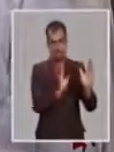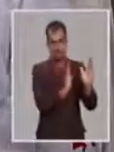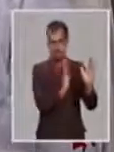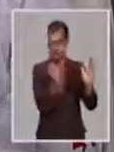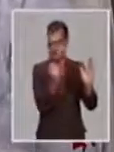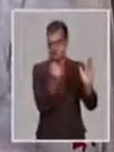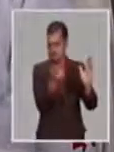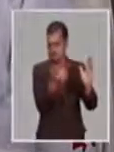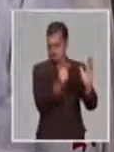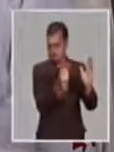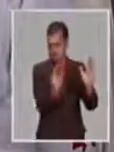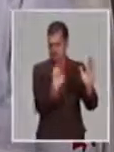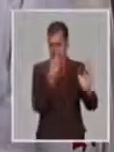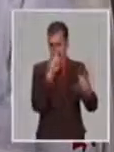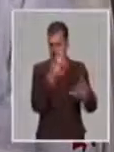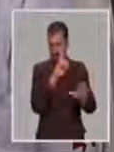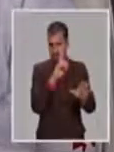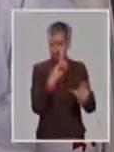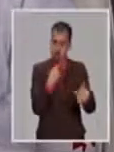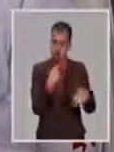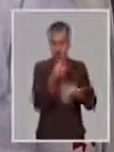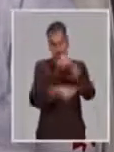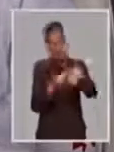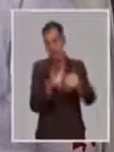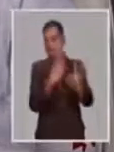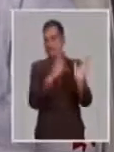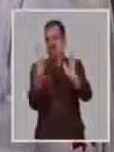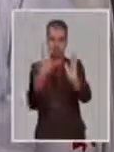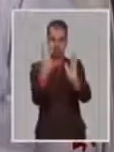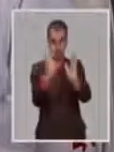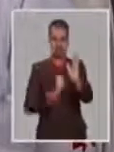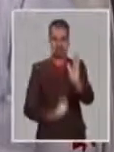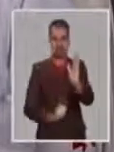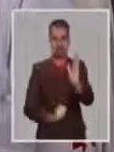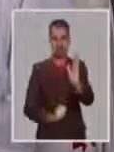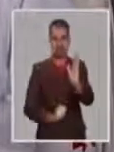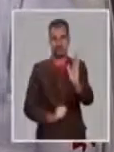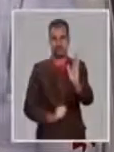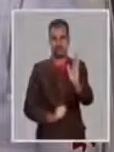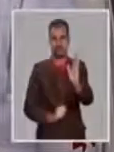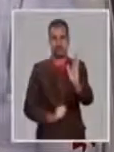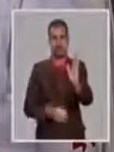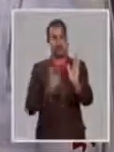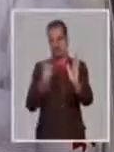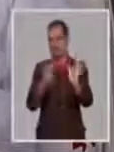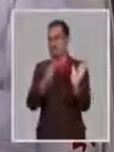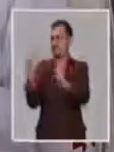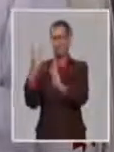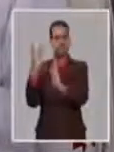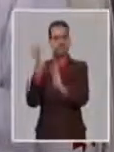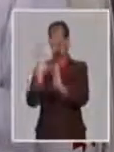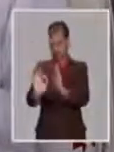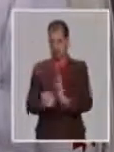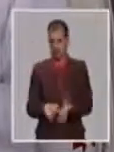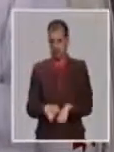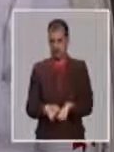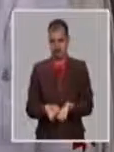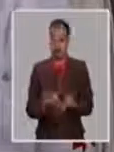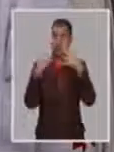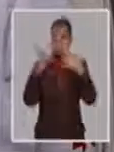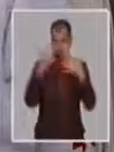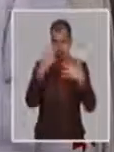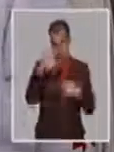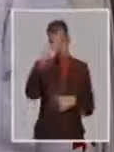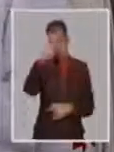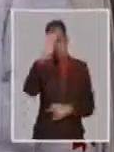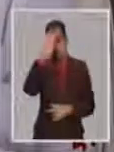terminarlo, y va a ocurrir lo mismo para el fase 3. También resulta una cosa importante para nuestro país, que el día en